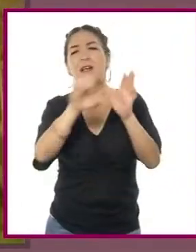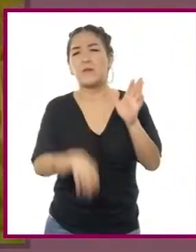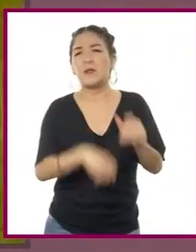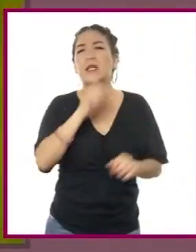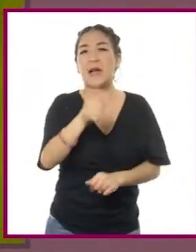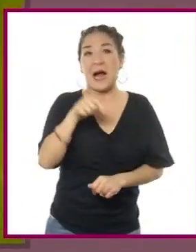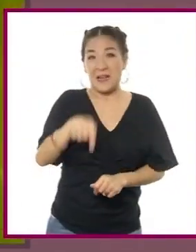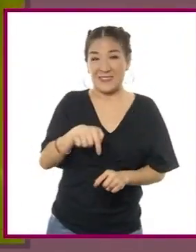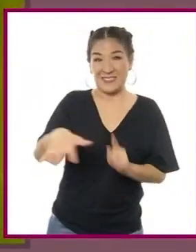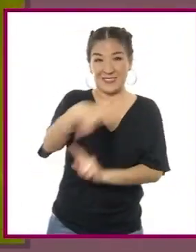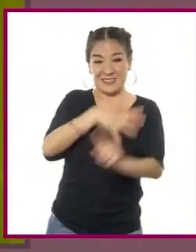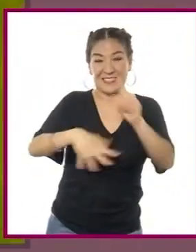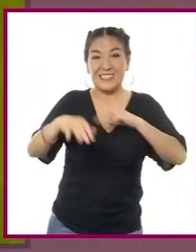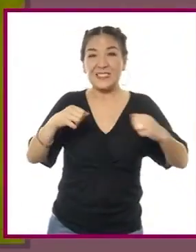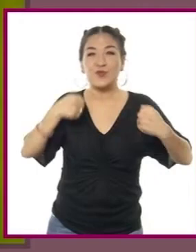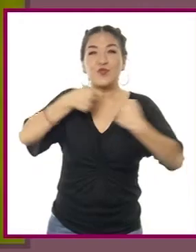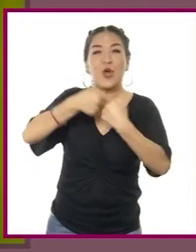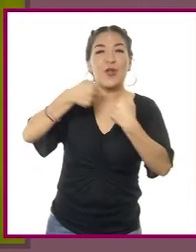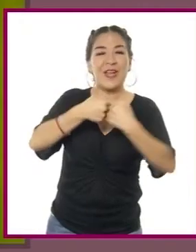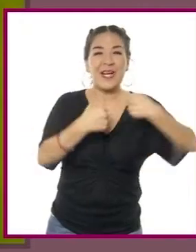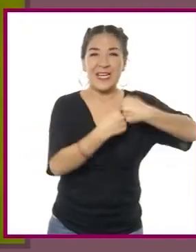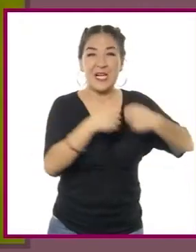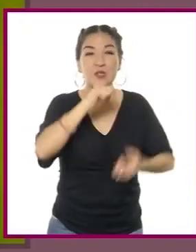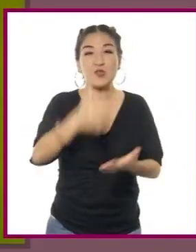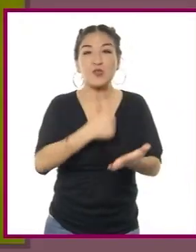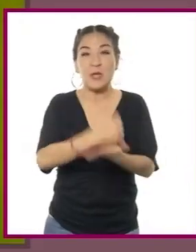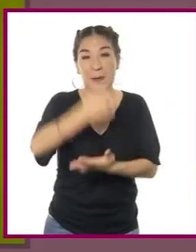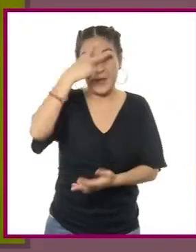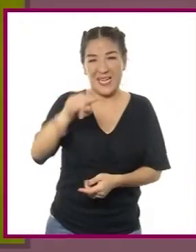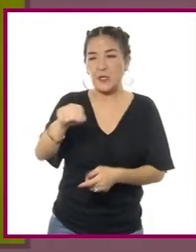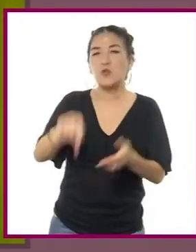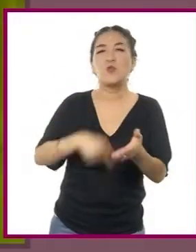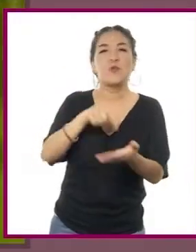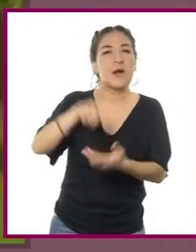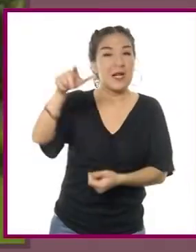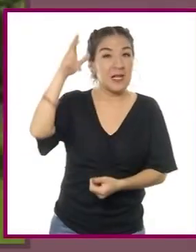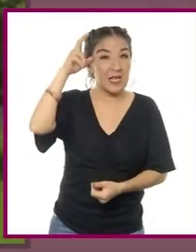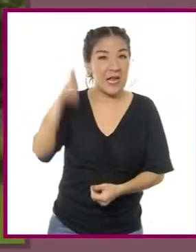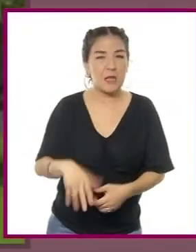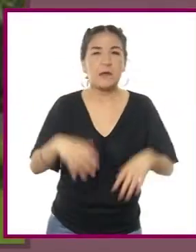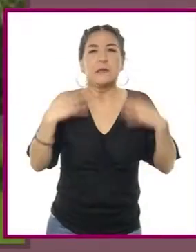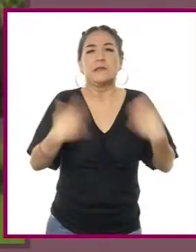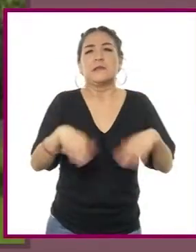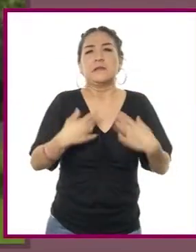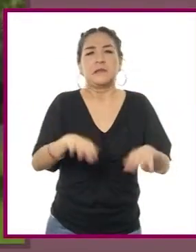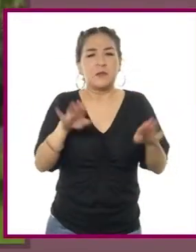de la Ciudad de México, vamos para el lado del estado de Hidalgo y vemos los campos llenos de